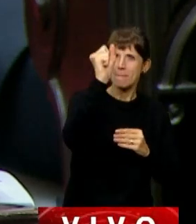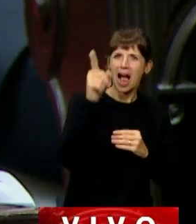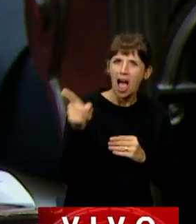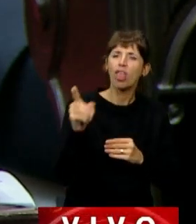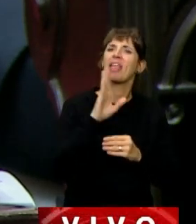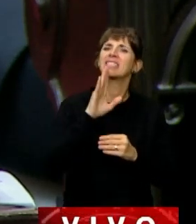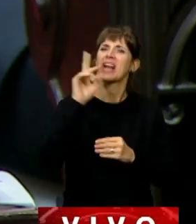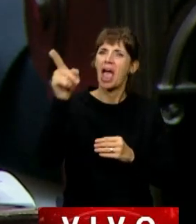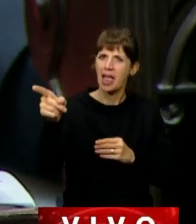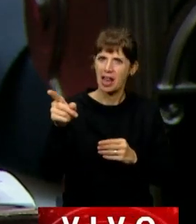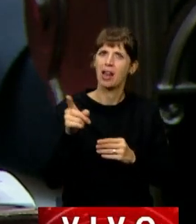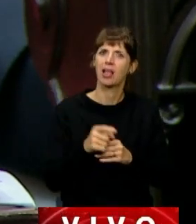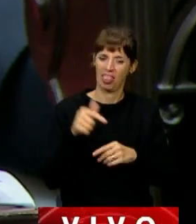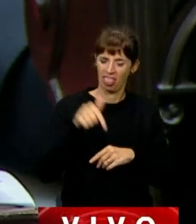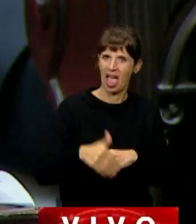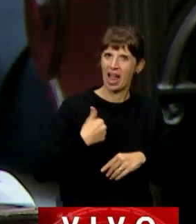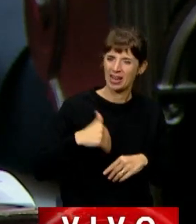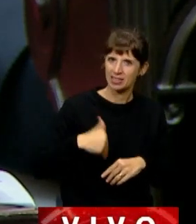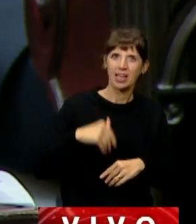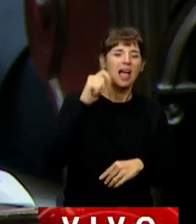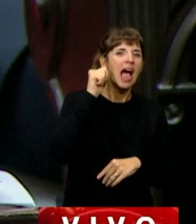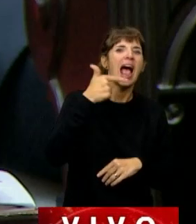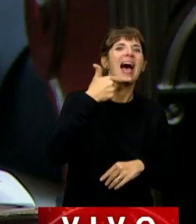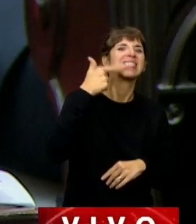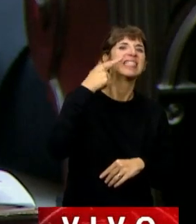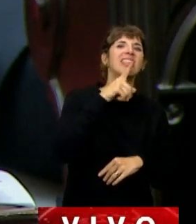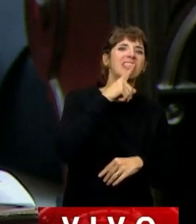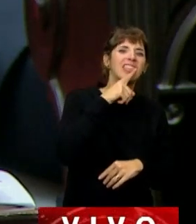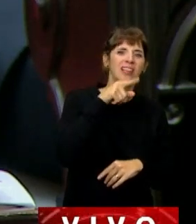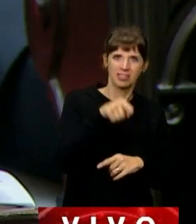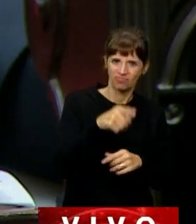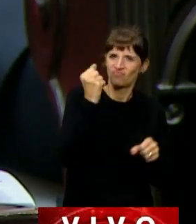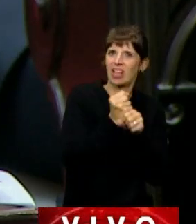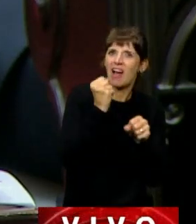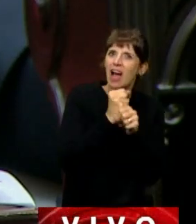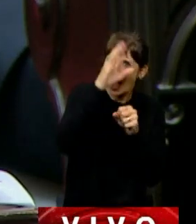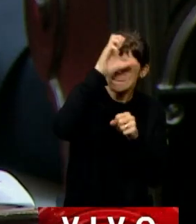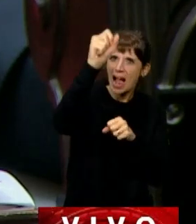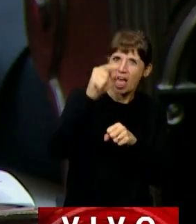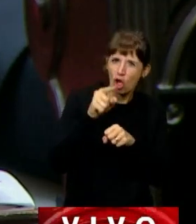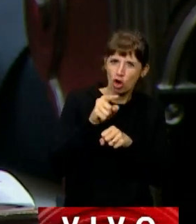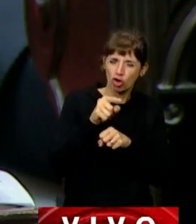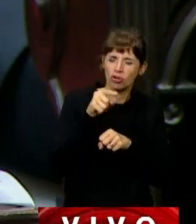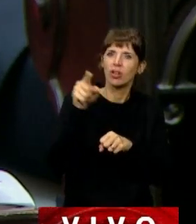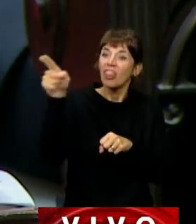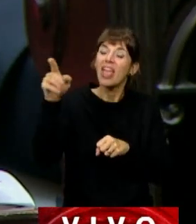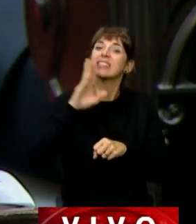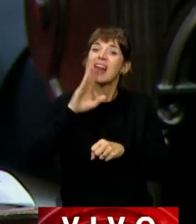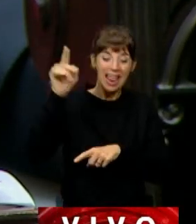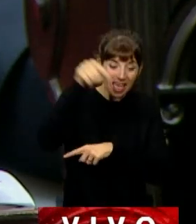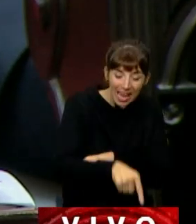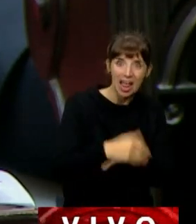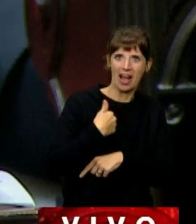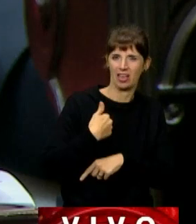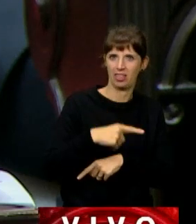en la Argentina, Daniel Gassit, en ejercicio de la función de embajador en Israel, de Israel en Argentina en el